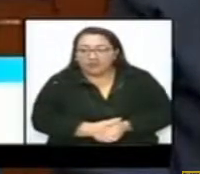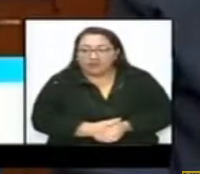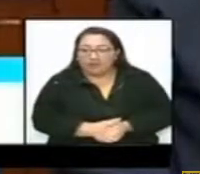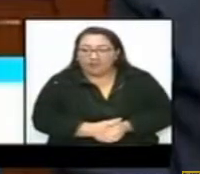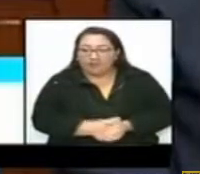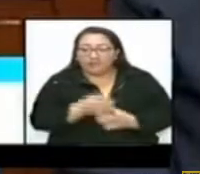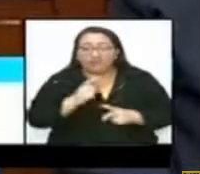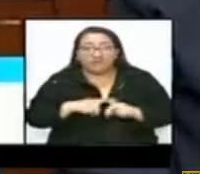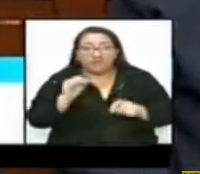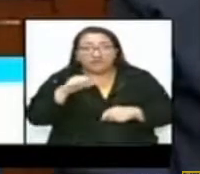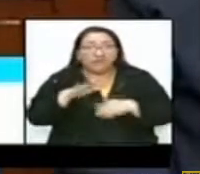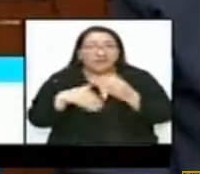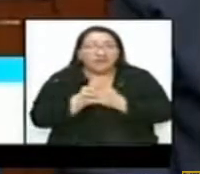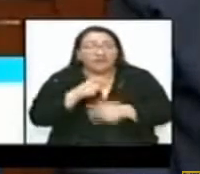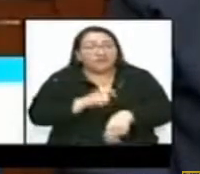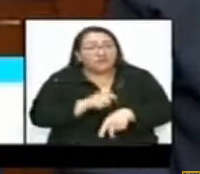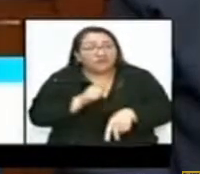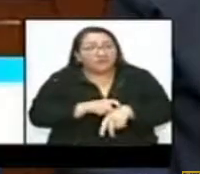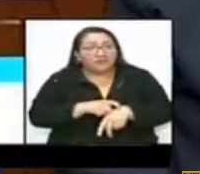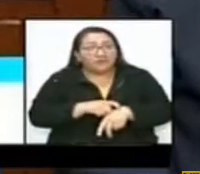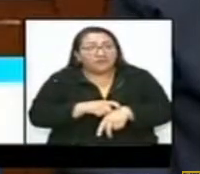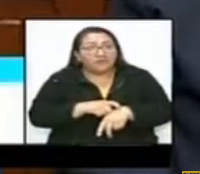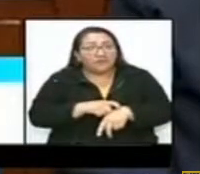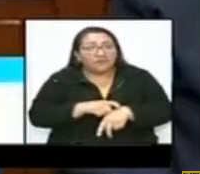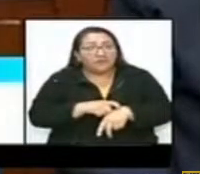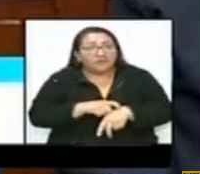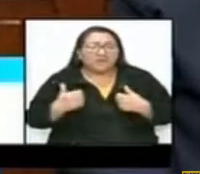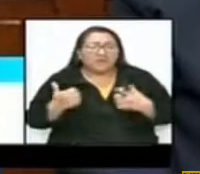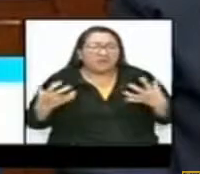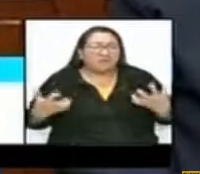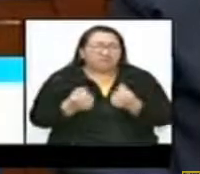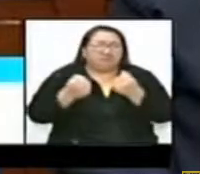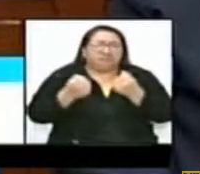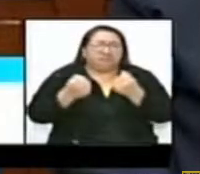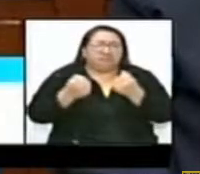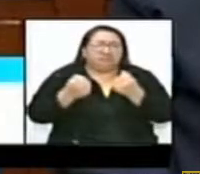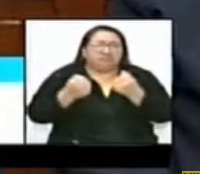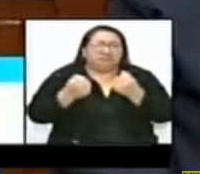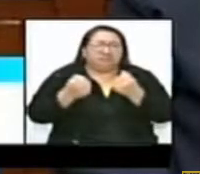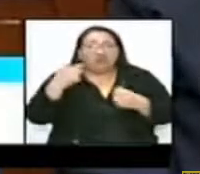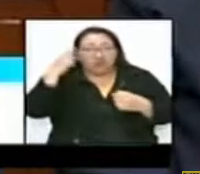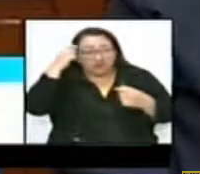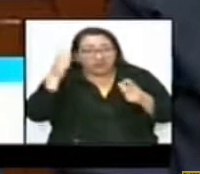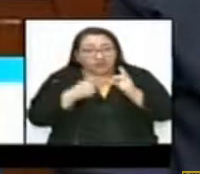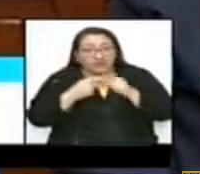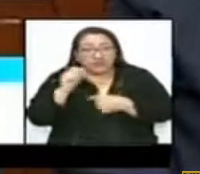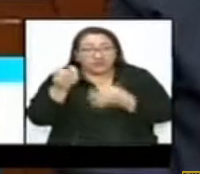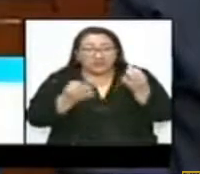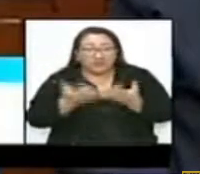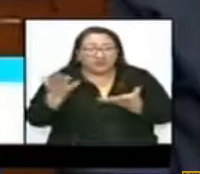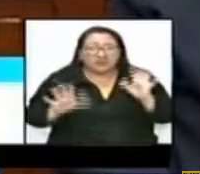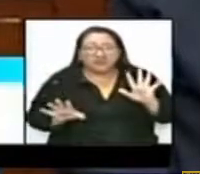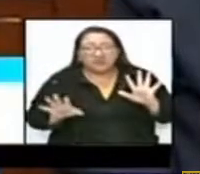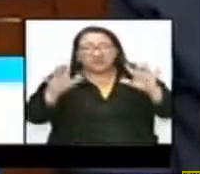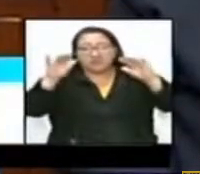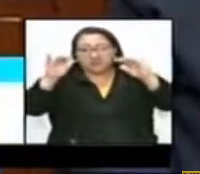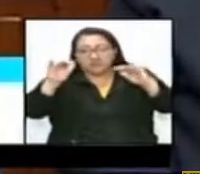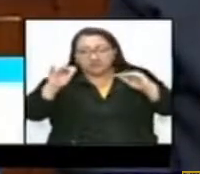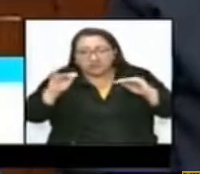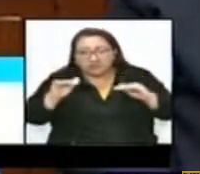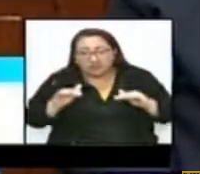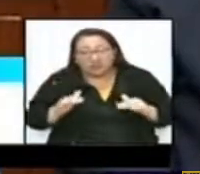en todo momento vivimos crispados políticamente al final nuestra economía comienza